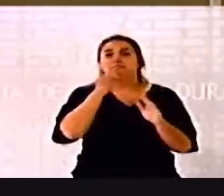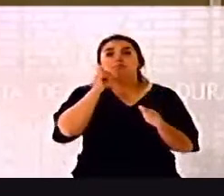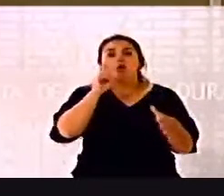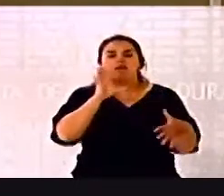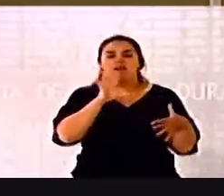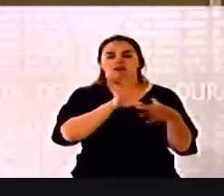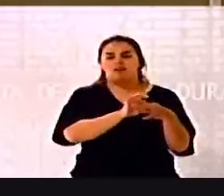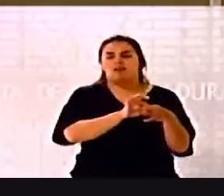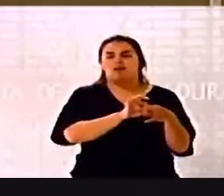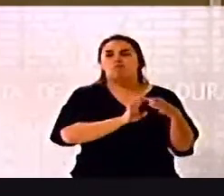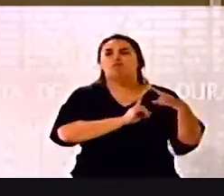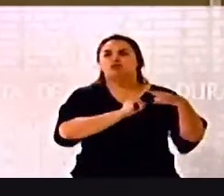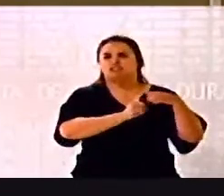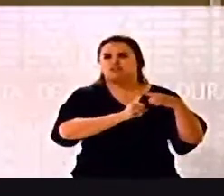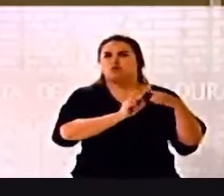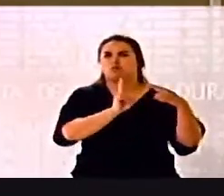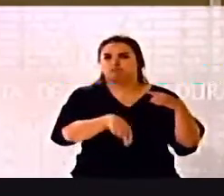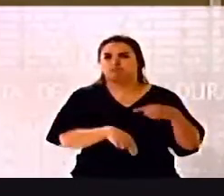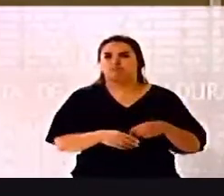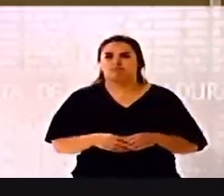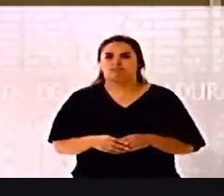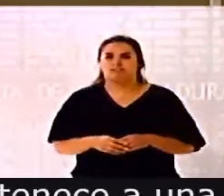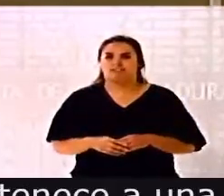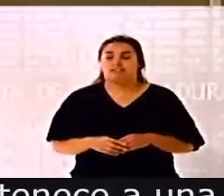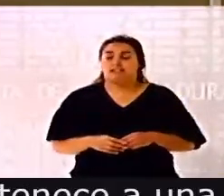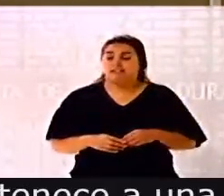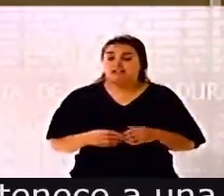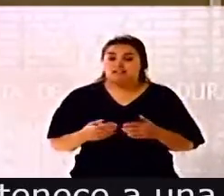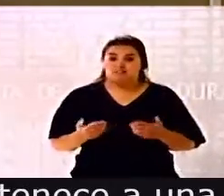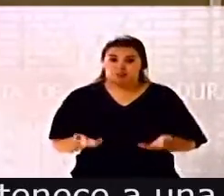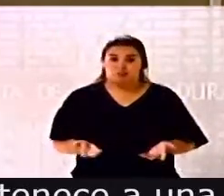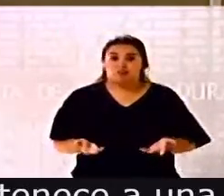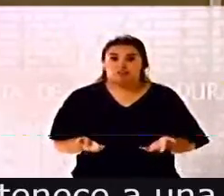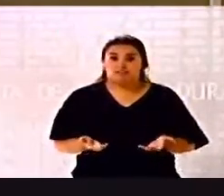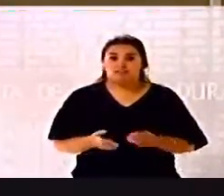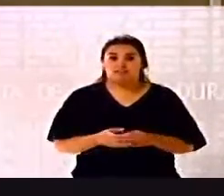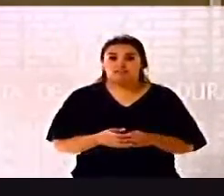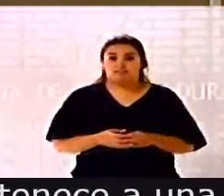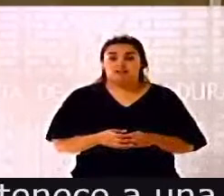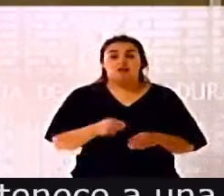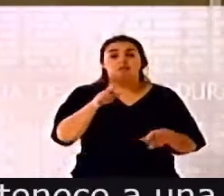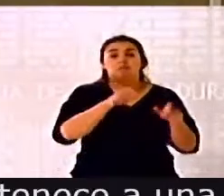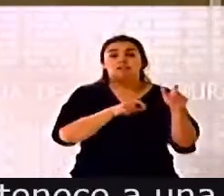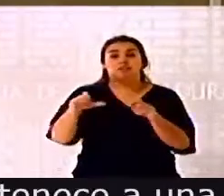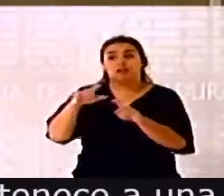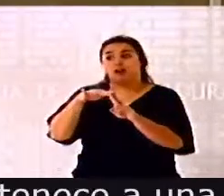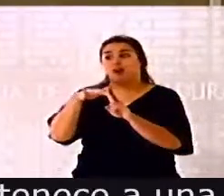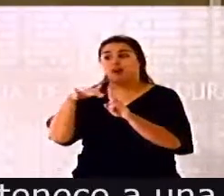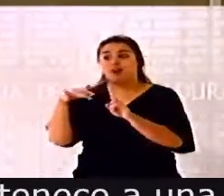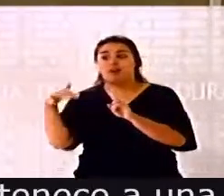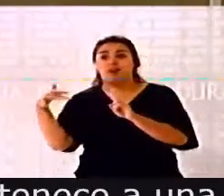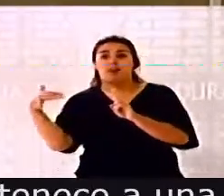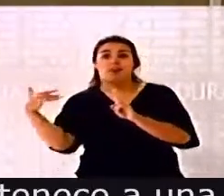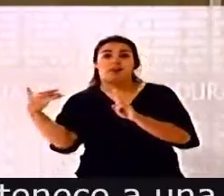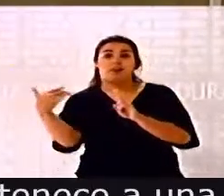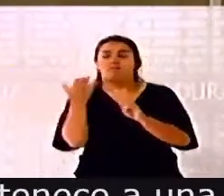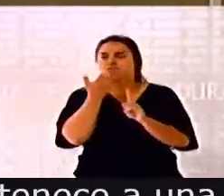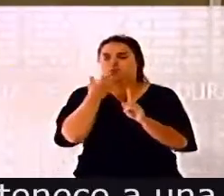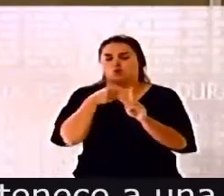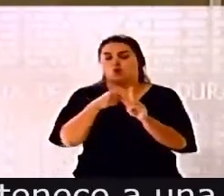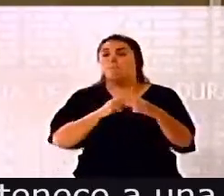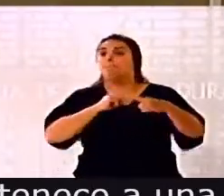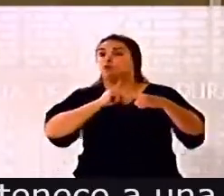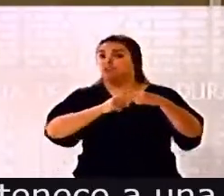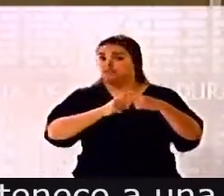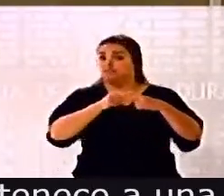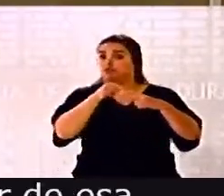positiva. Pues bien, el resto de las personas que estén alrededor de esa persona que tiene ese móvil,